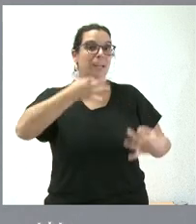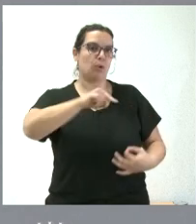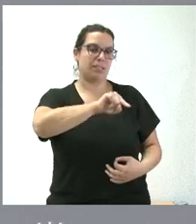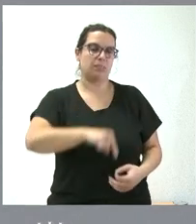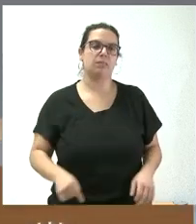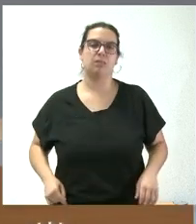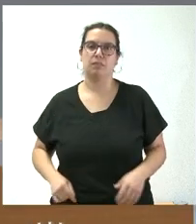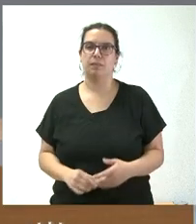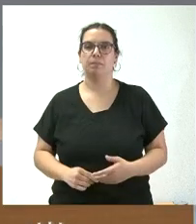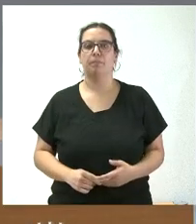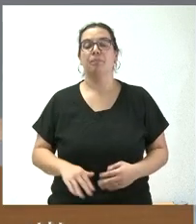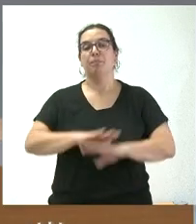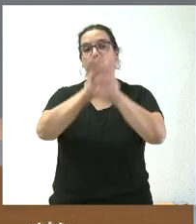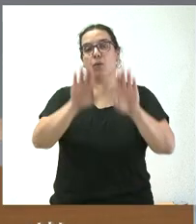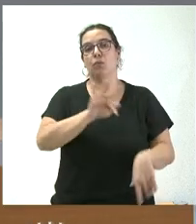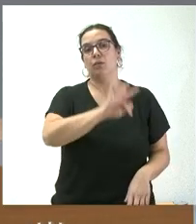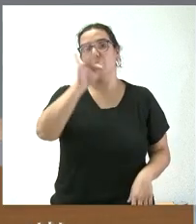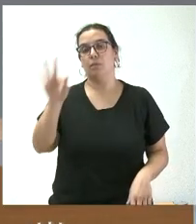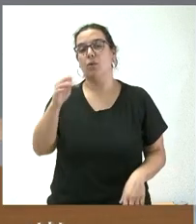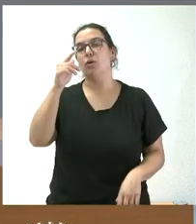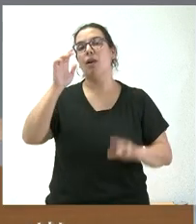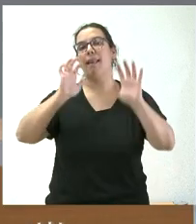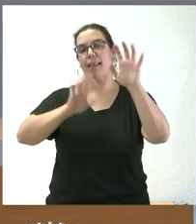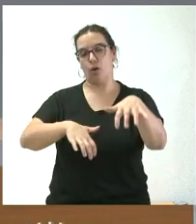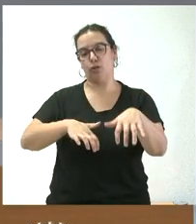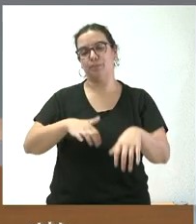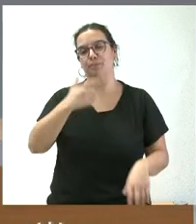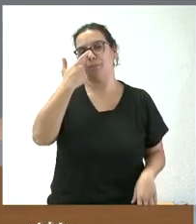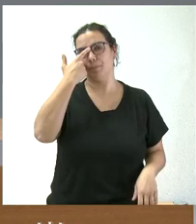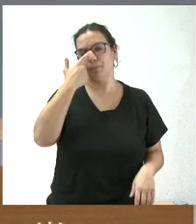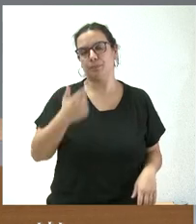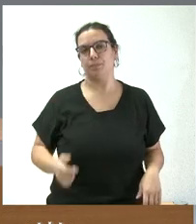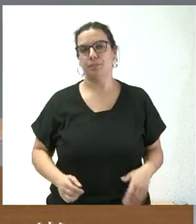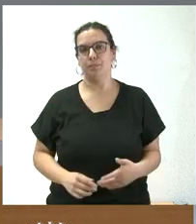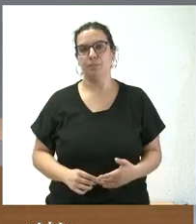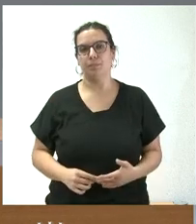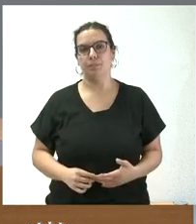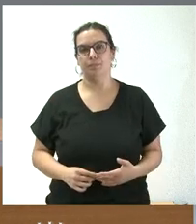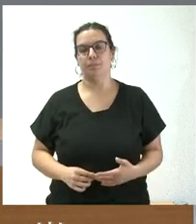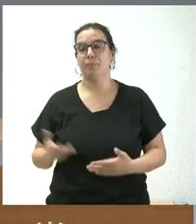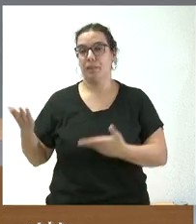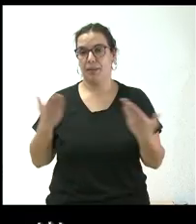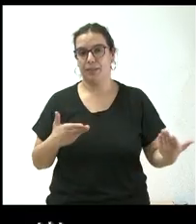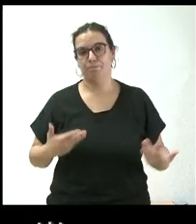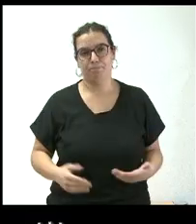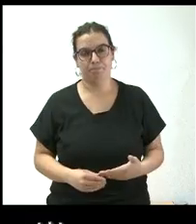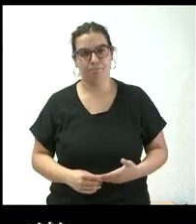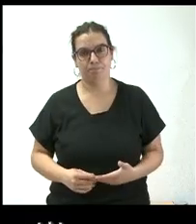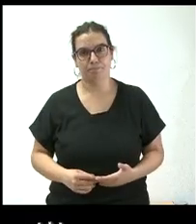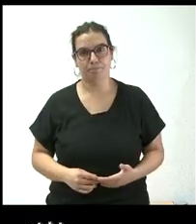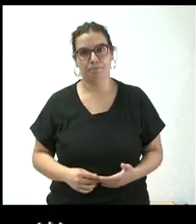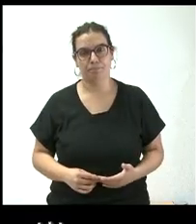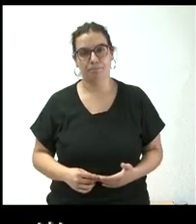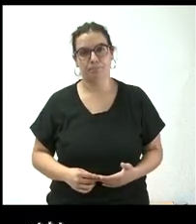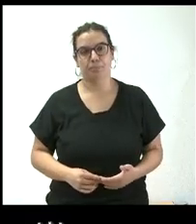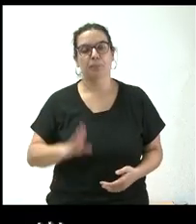riesgo cerramos esta ronda en León con fáez de León cuando quieras adelante